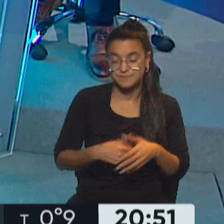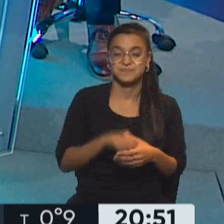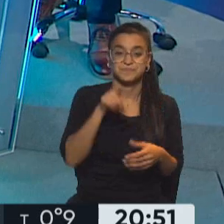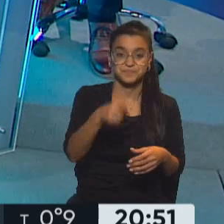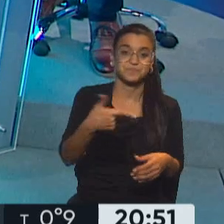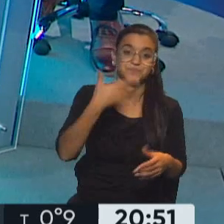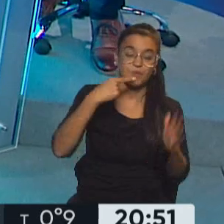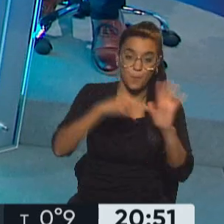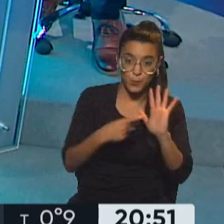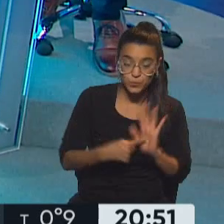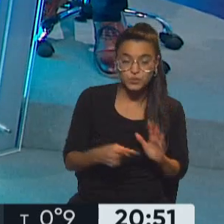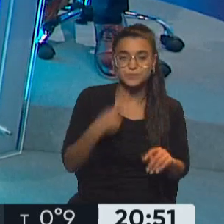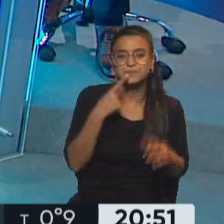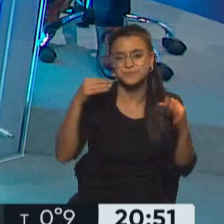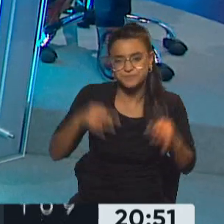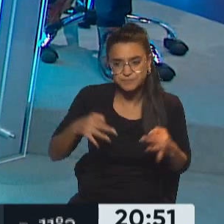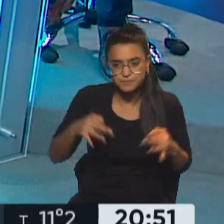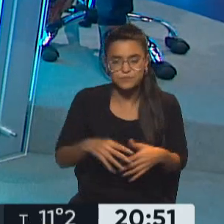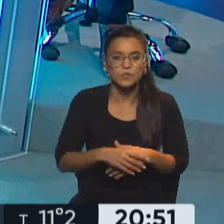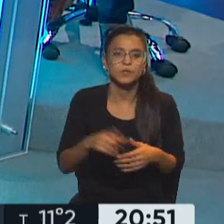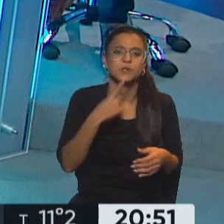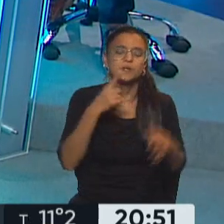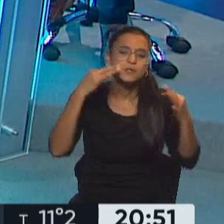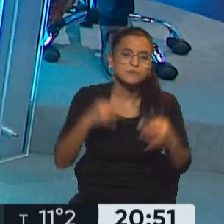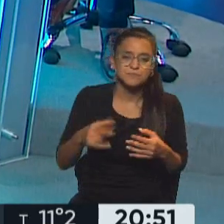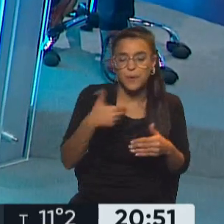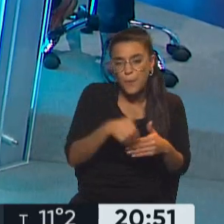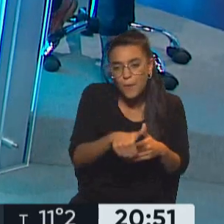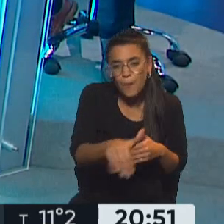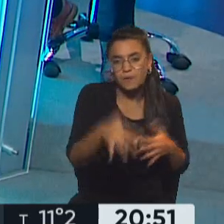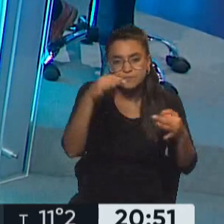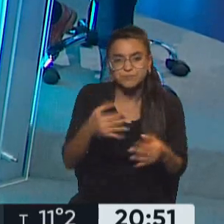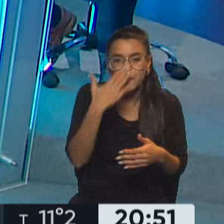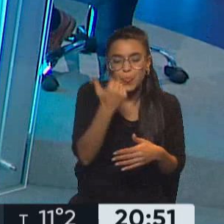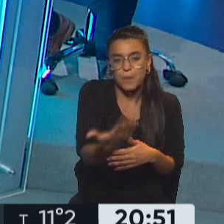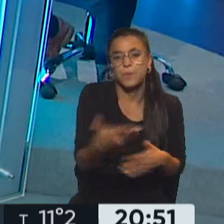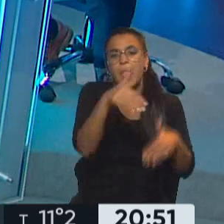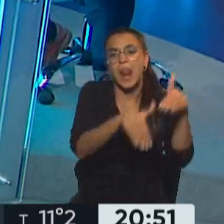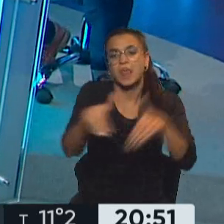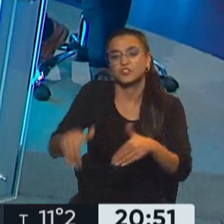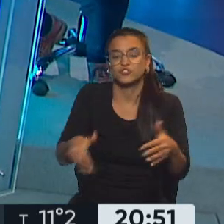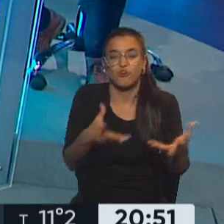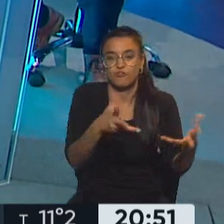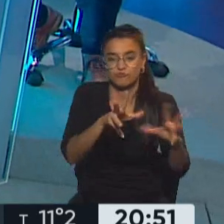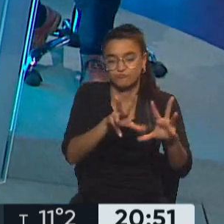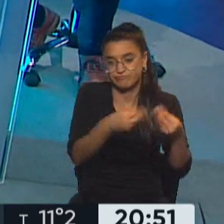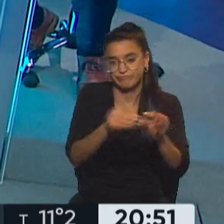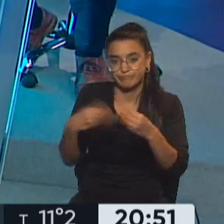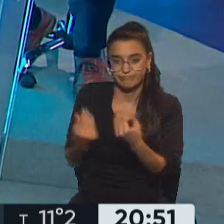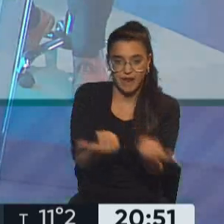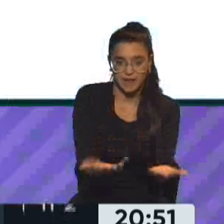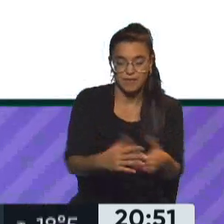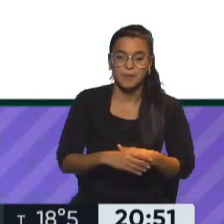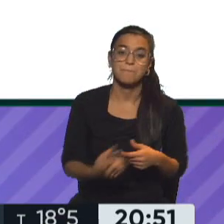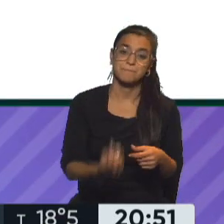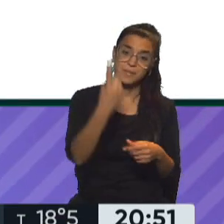Esos 17 puntos seguramente son los que van a terminar definiendo la elección. Va a haber dos cosas.